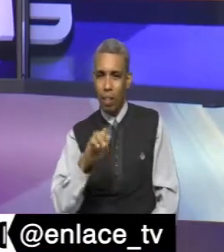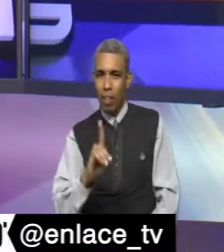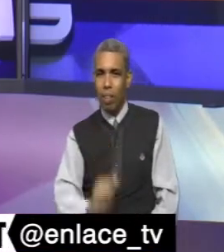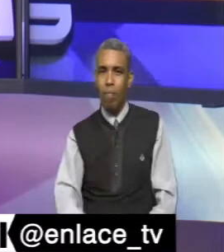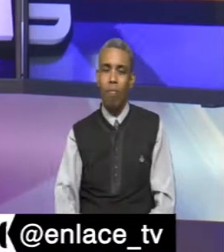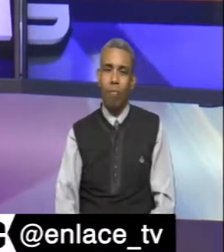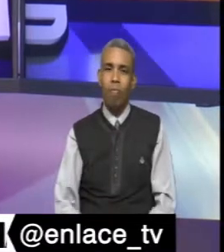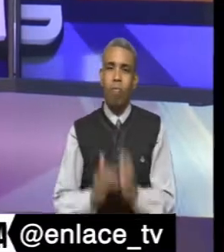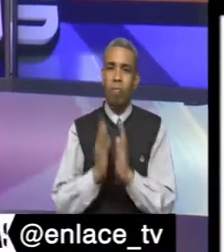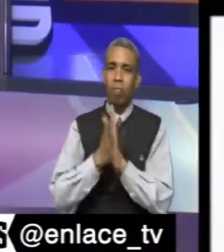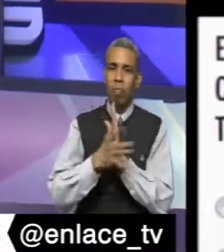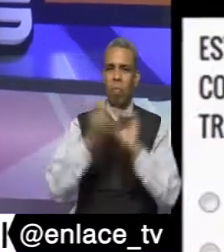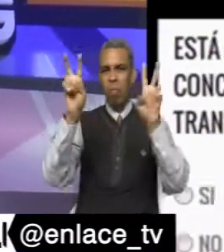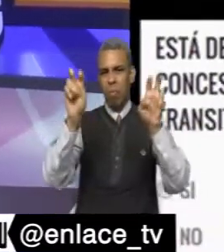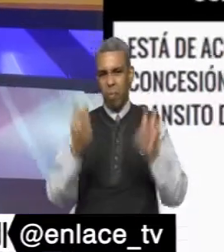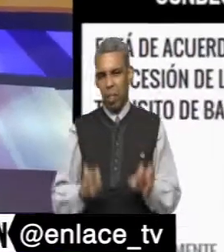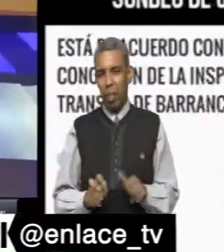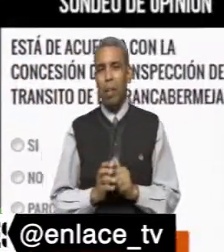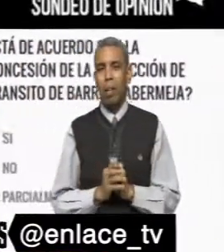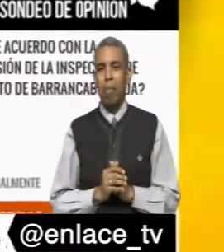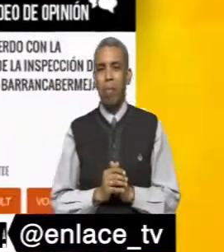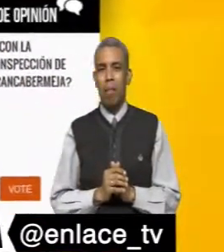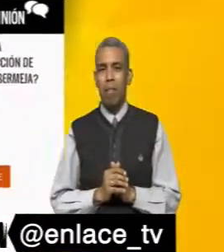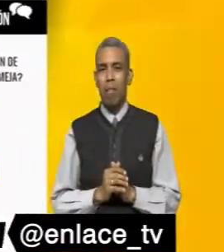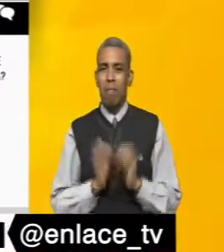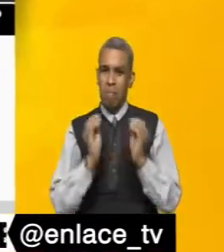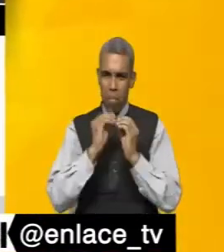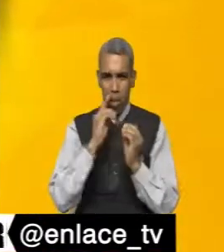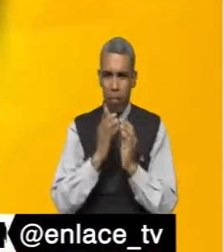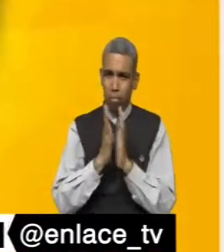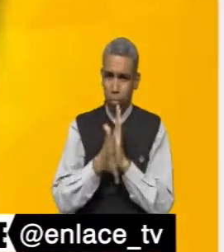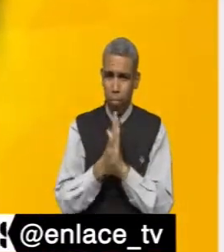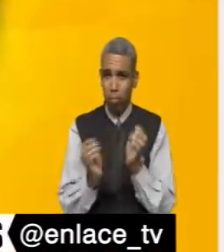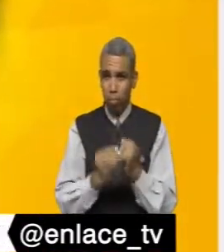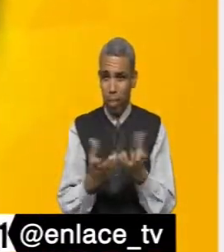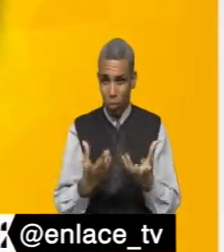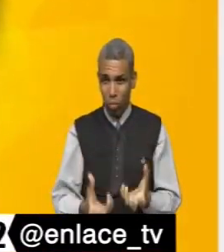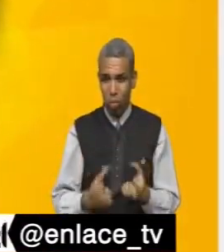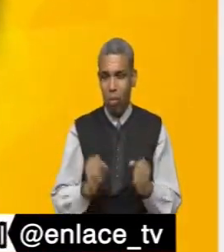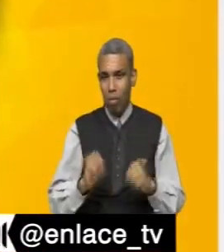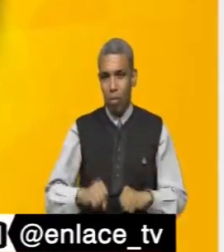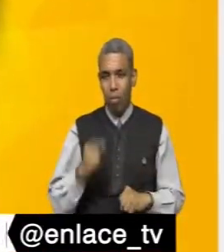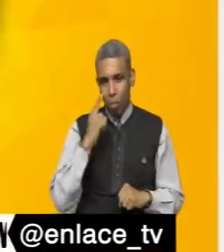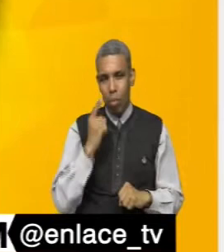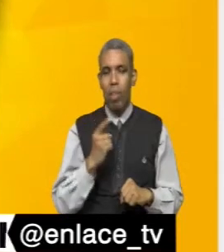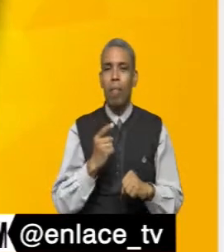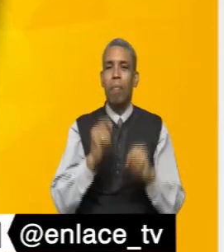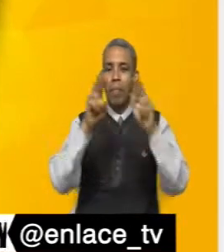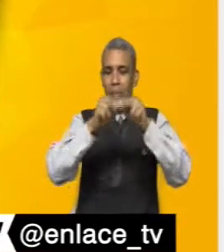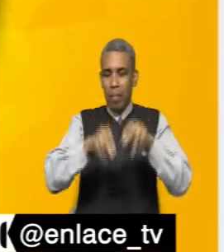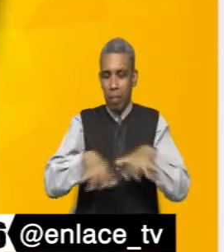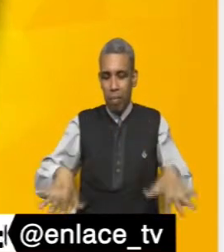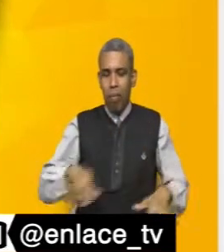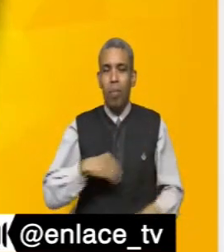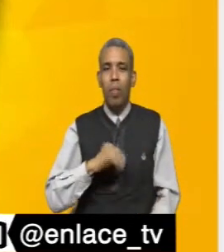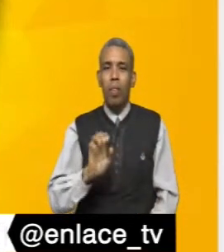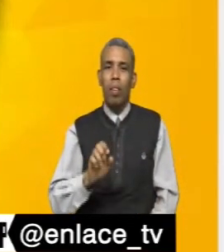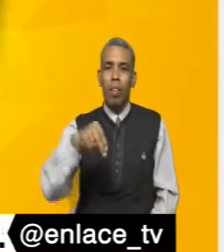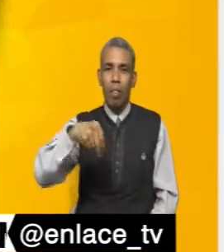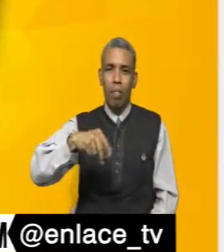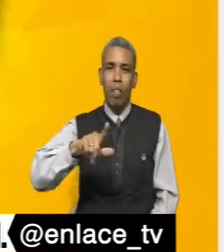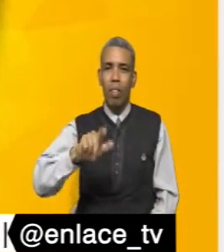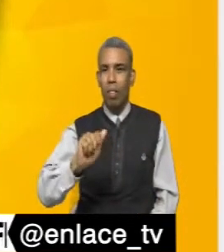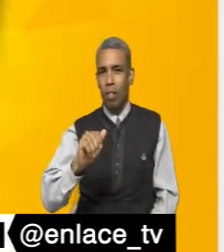Seguimos llevando a nuestra comunidad el acontecer de la ciudad y de la región. Estas y otras informaciones de Enlace Noticias las pueden hallar en nuestra página web